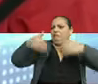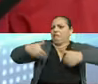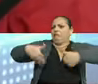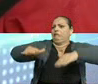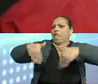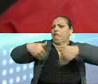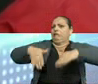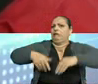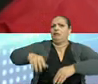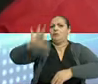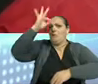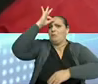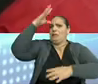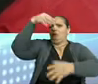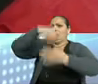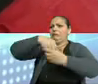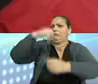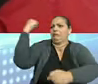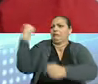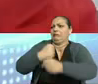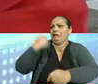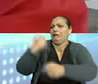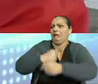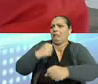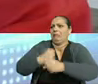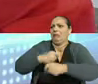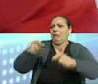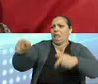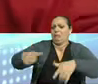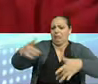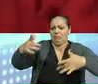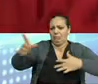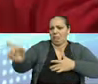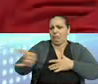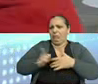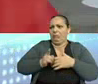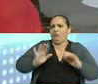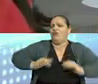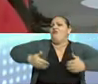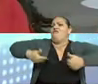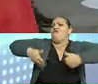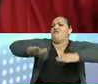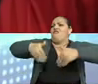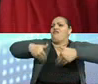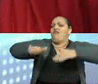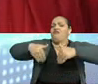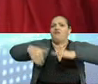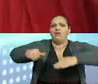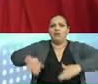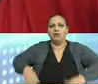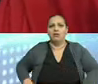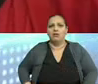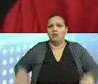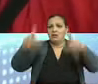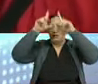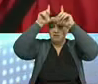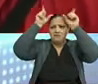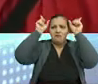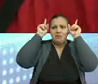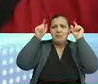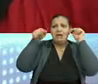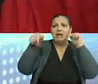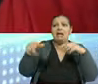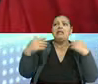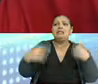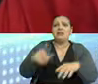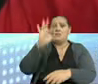ustedes? La gente empezó a repetir en las columnas, no queremos que entren enfermeras porque esta enfermera viene con su virus de los